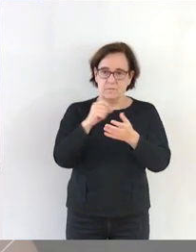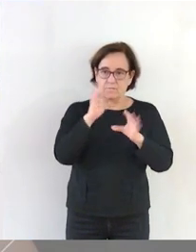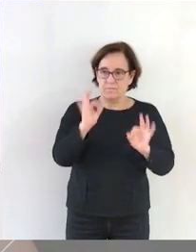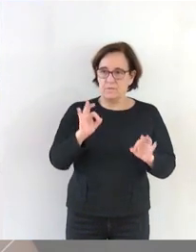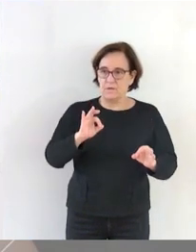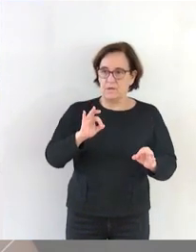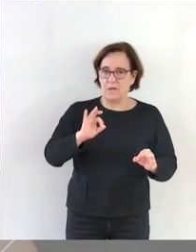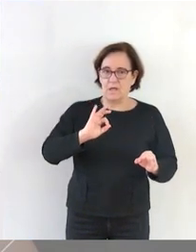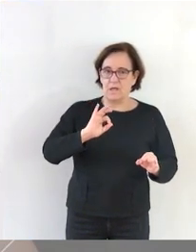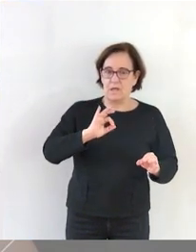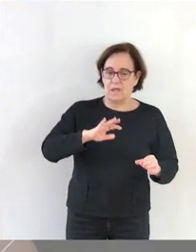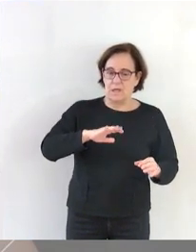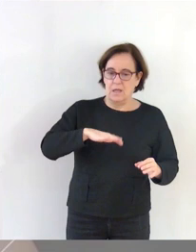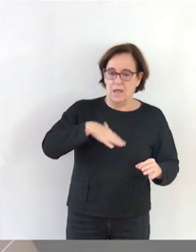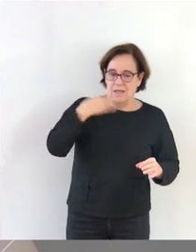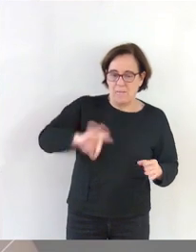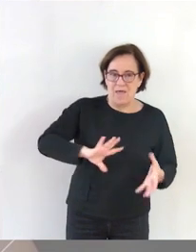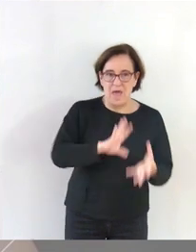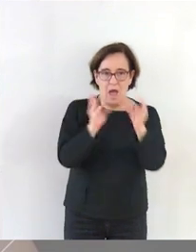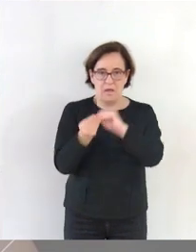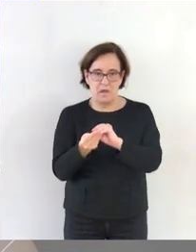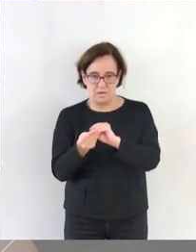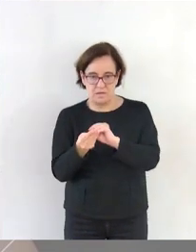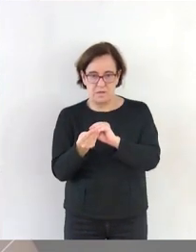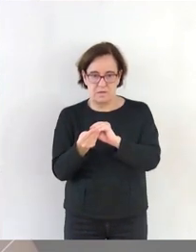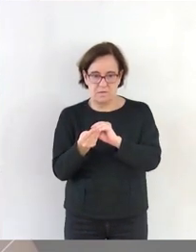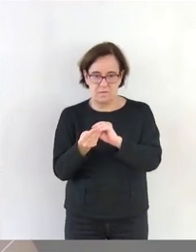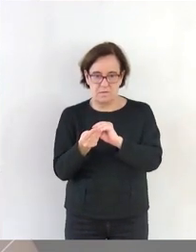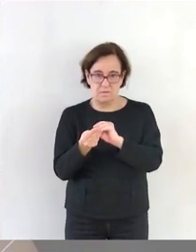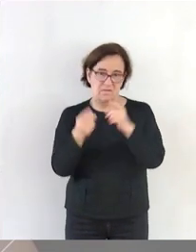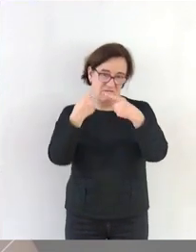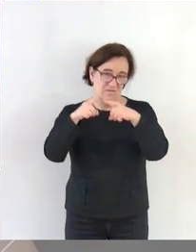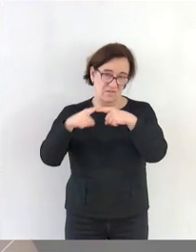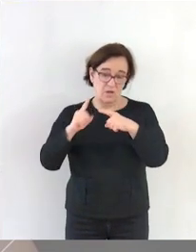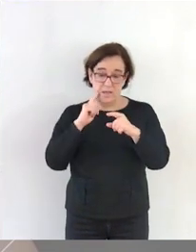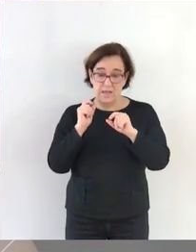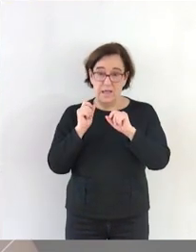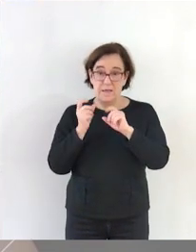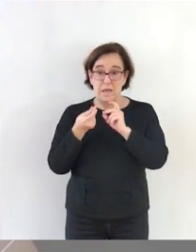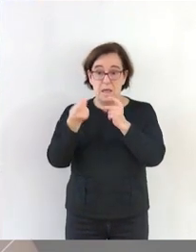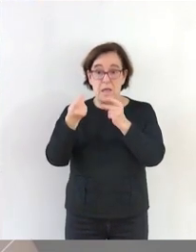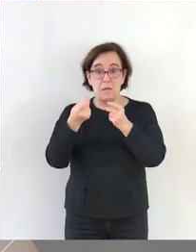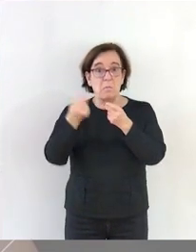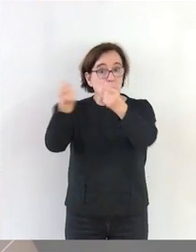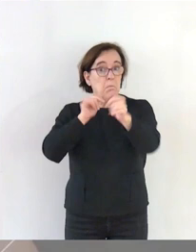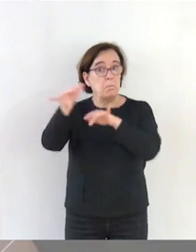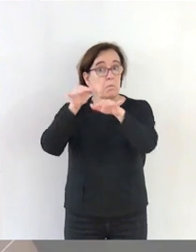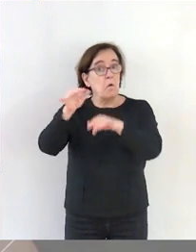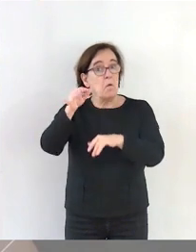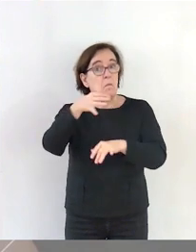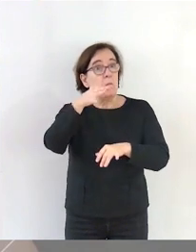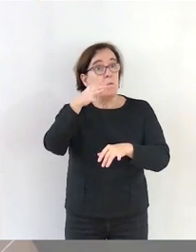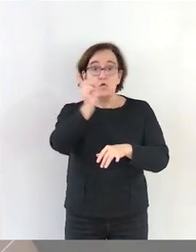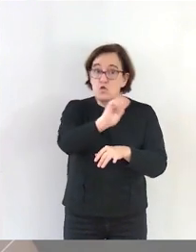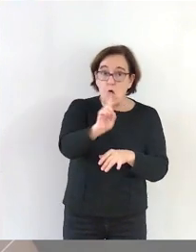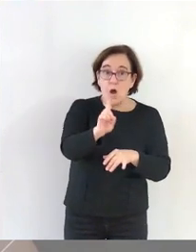misma capacidad para adaptarse a estos a estos eventos Entonces cuando la migración es viable cuando la migración no es